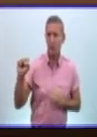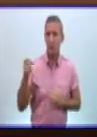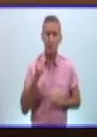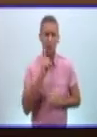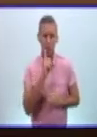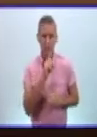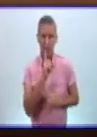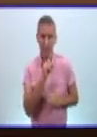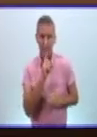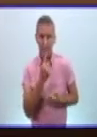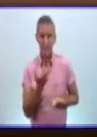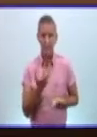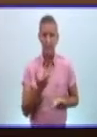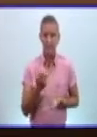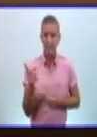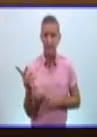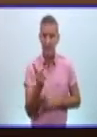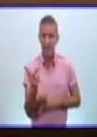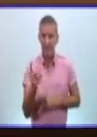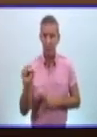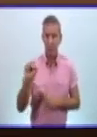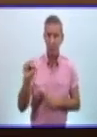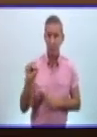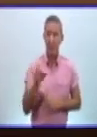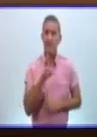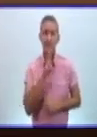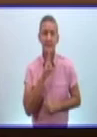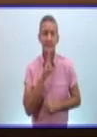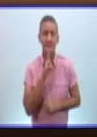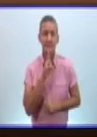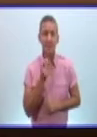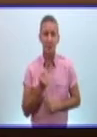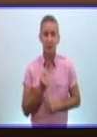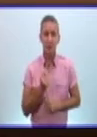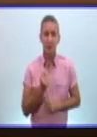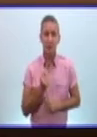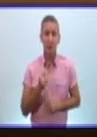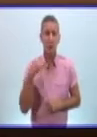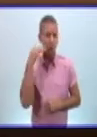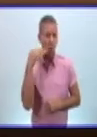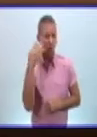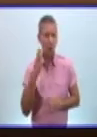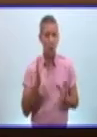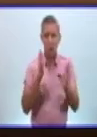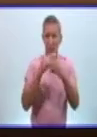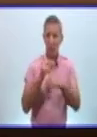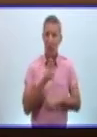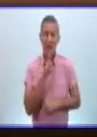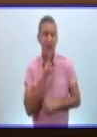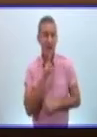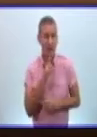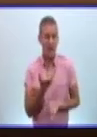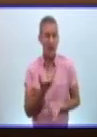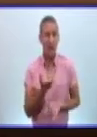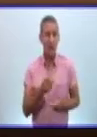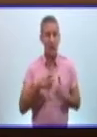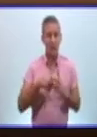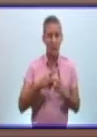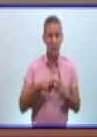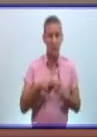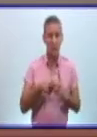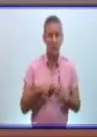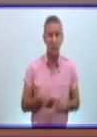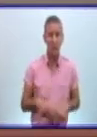y tenemos dos sustancias líquidas y que son incoloras, y me refiero al agua y al